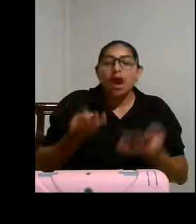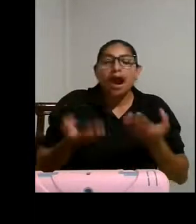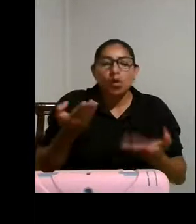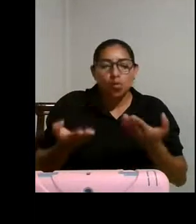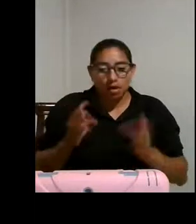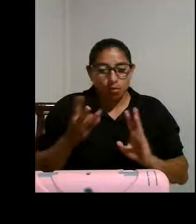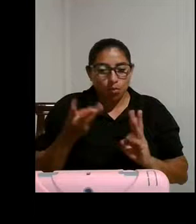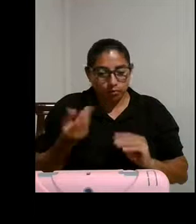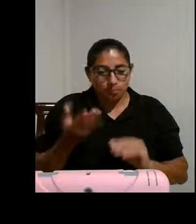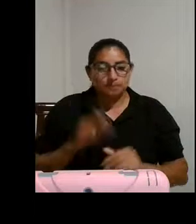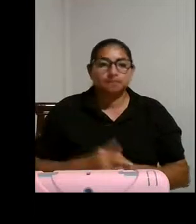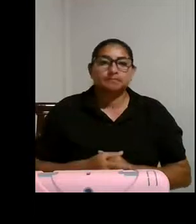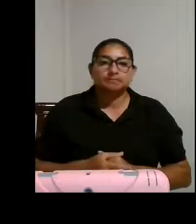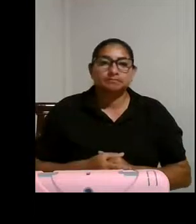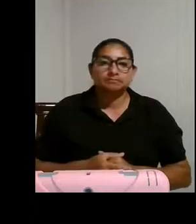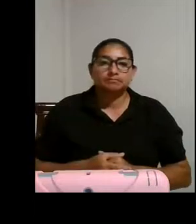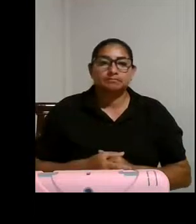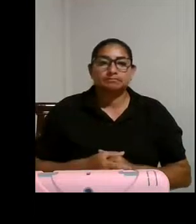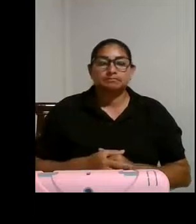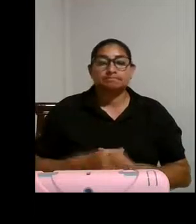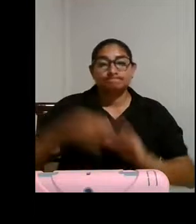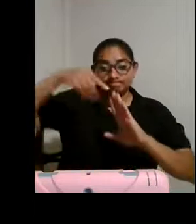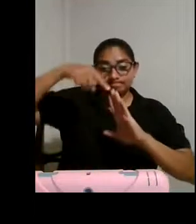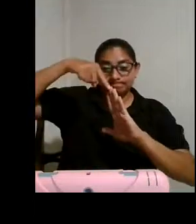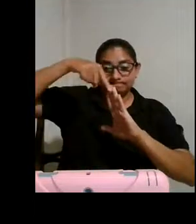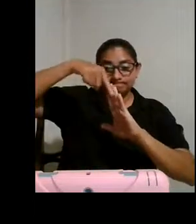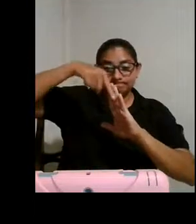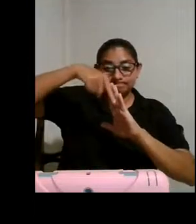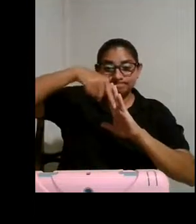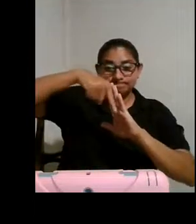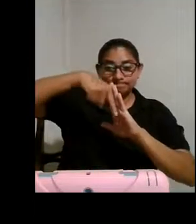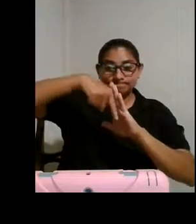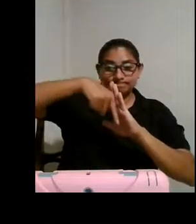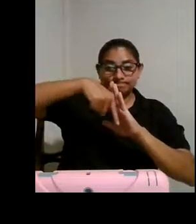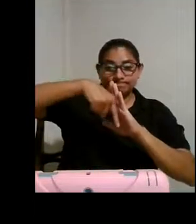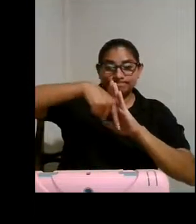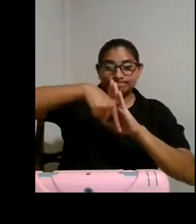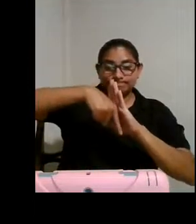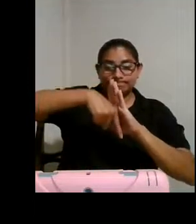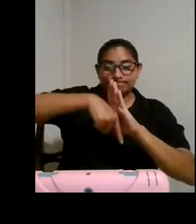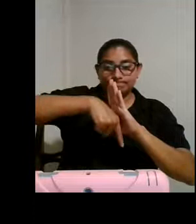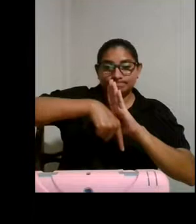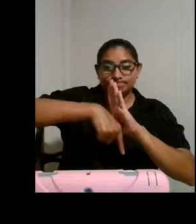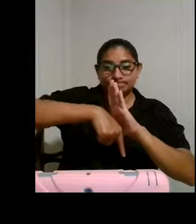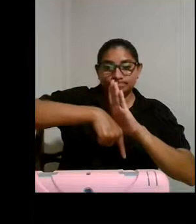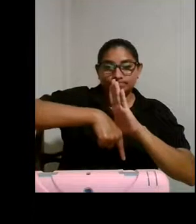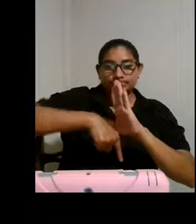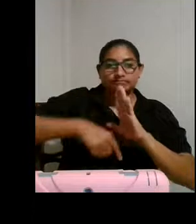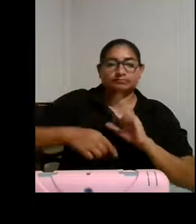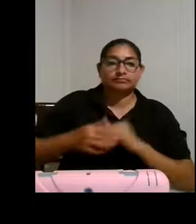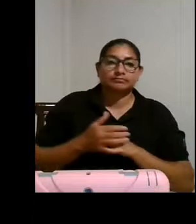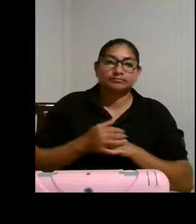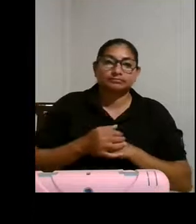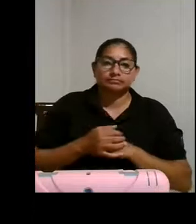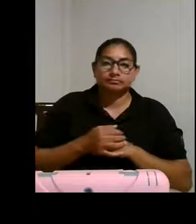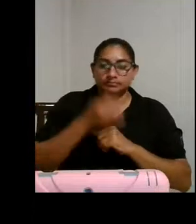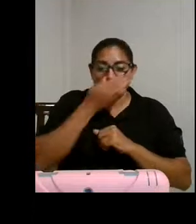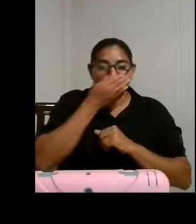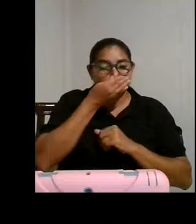Si me acerco por el lado abajo, ahí estoy bastante lejos, ¿verdad? Estoy a una unidad a la